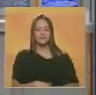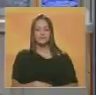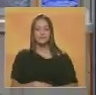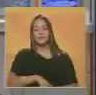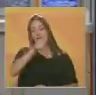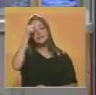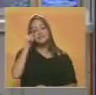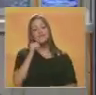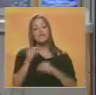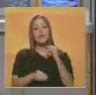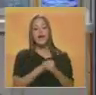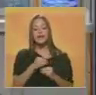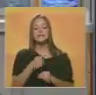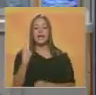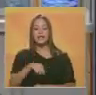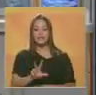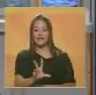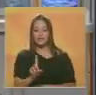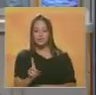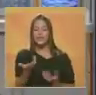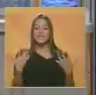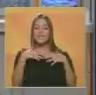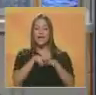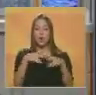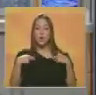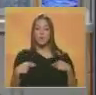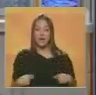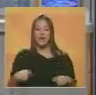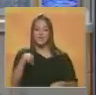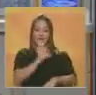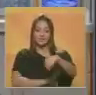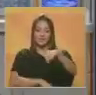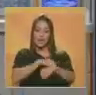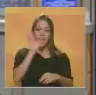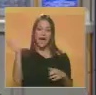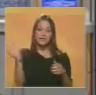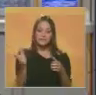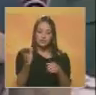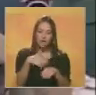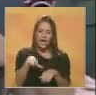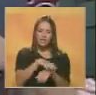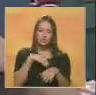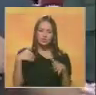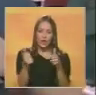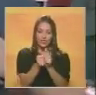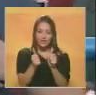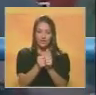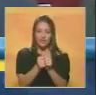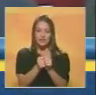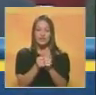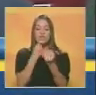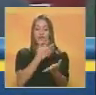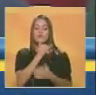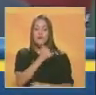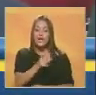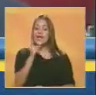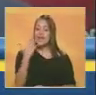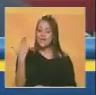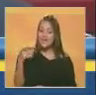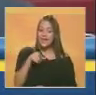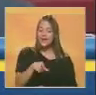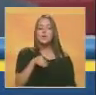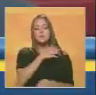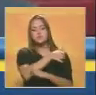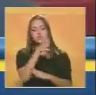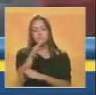Este sábado se realizó la 31ª Jornada Integral Humanitaria en la ciudad de Barcelona, en el estado de Anzoátegui. El gobernador de la entidad, Tarek William Saab, informó que este